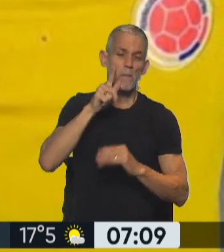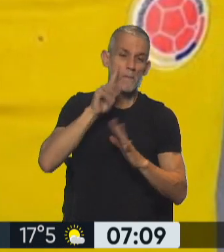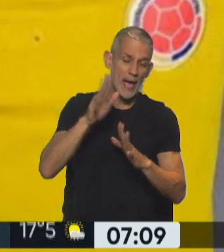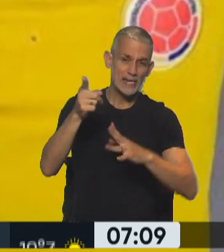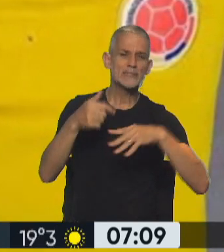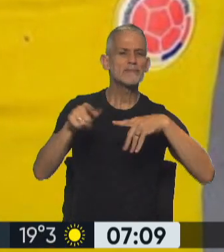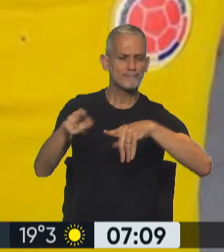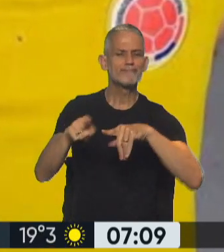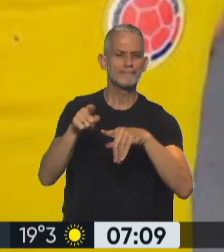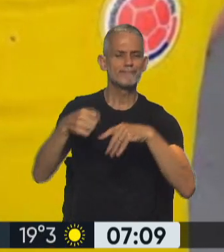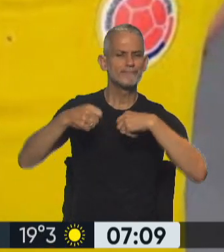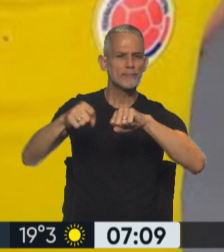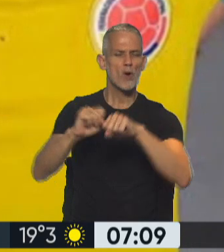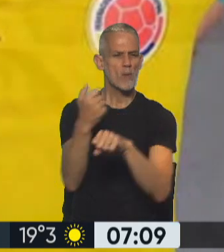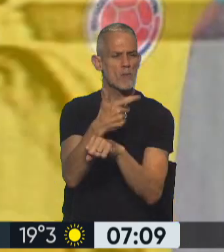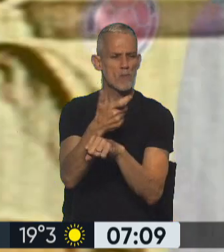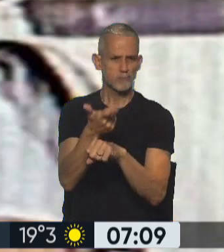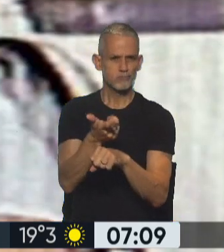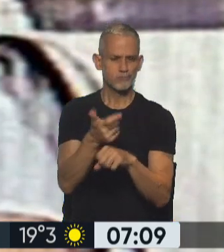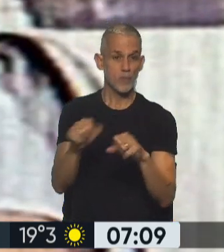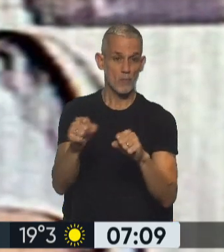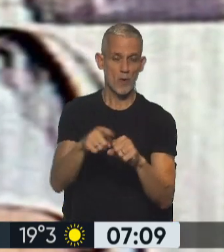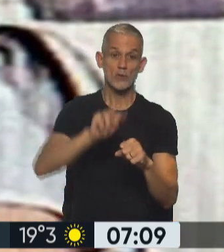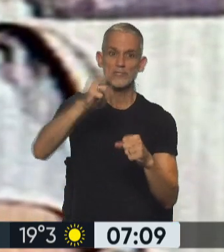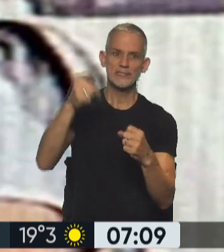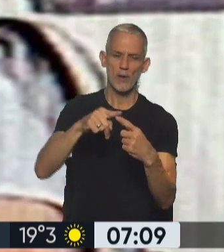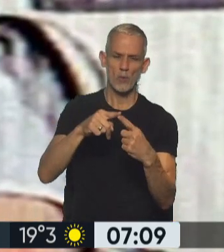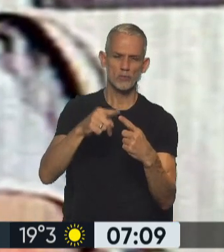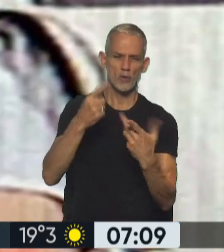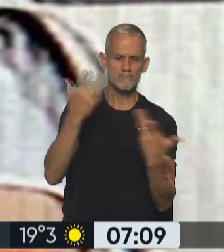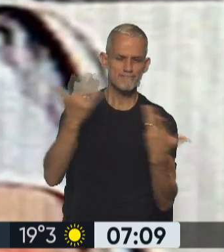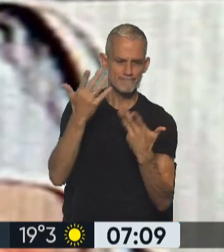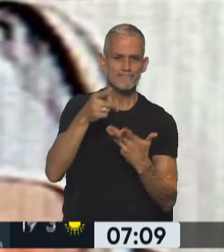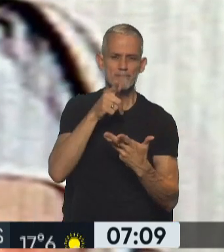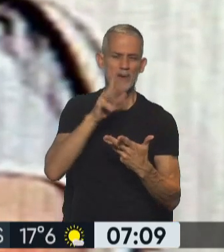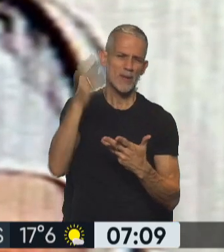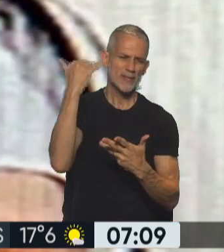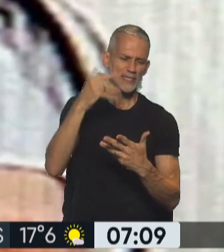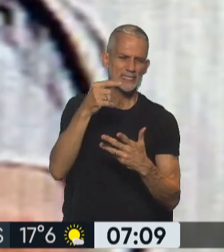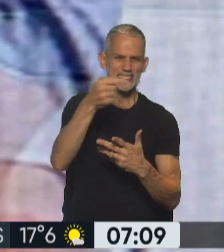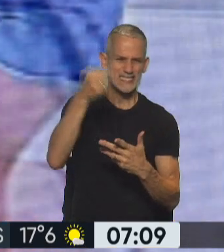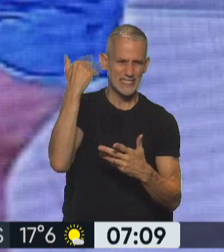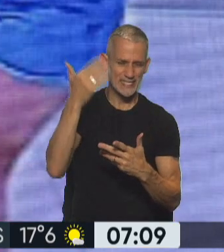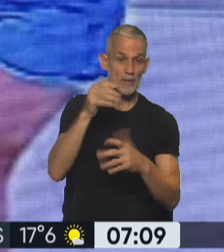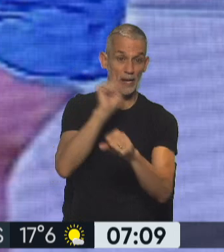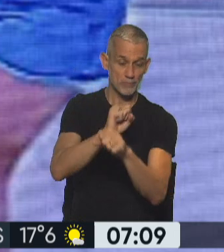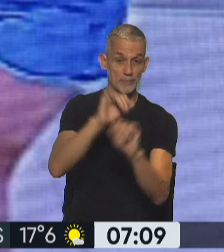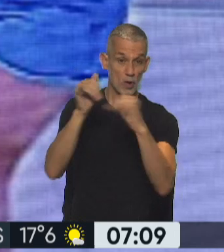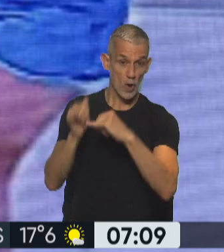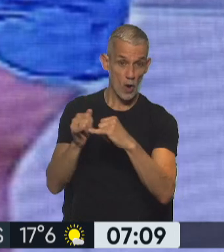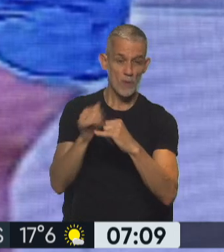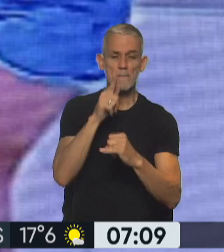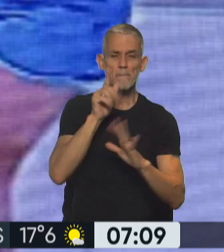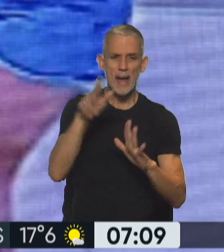de conducir la moto en el ataque Ese es el segundo sospechoso arrestado luego de que A mediados de la semana detuvieron a otro joven